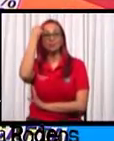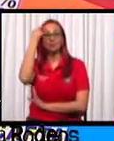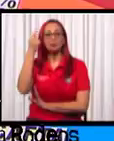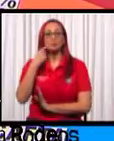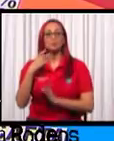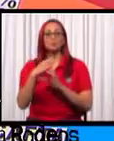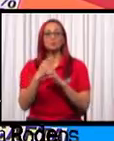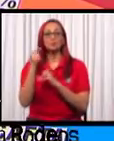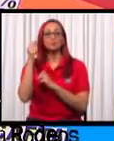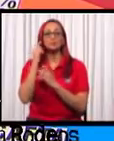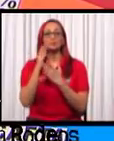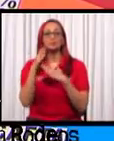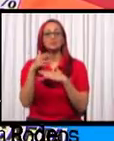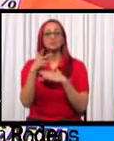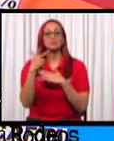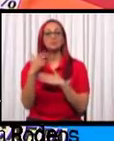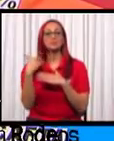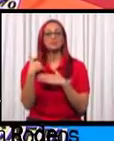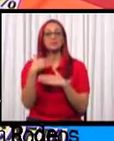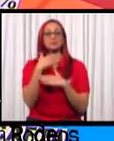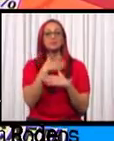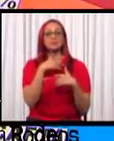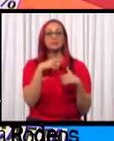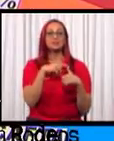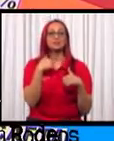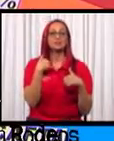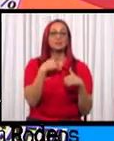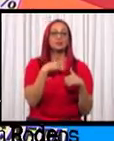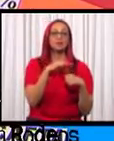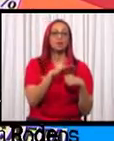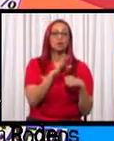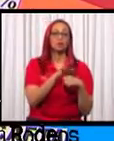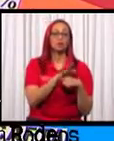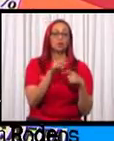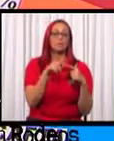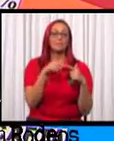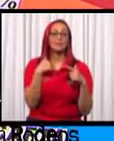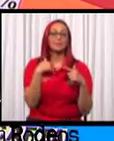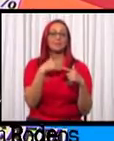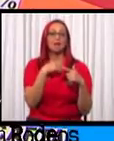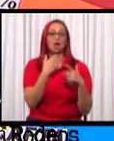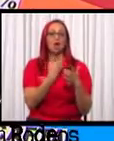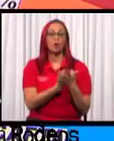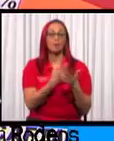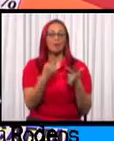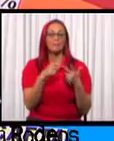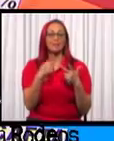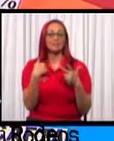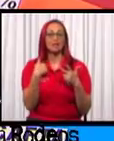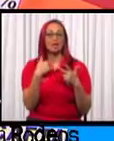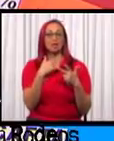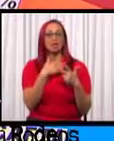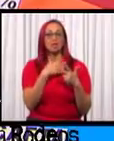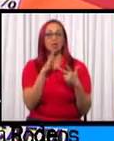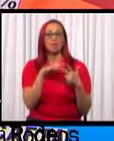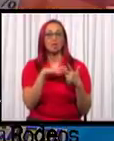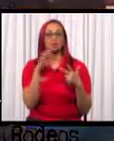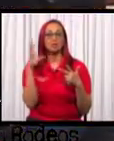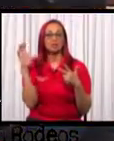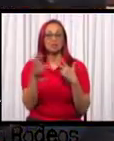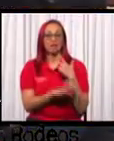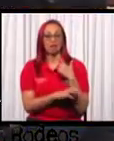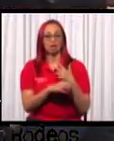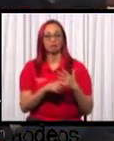través de tres ministerios, que es el Ministerio de Agricultura, el Ministerio de Economía y el Ministerio de Comercio Exterior.